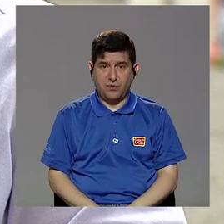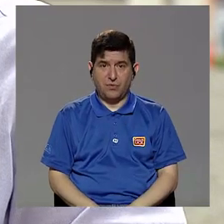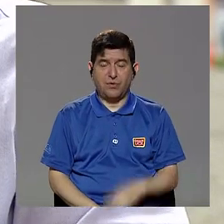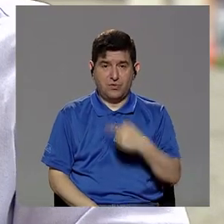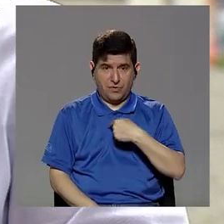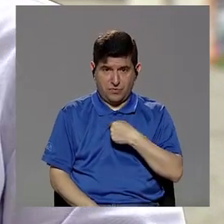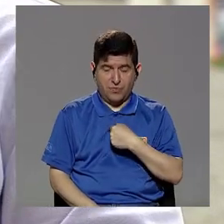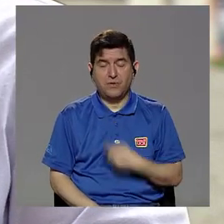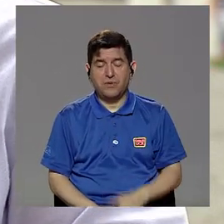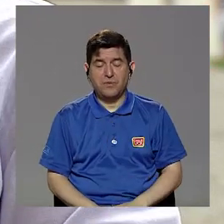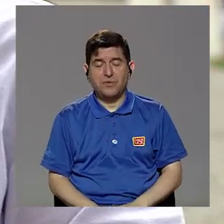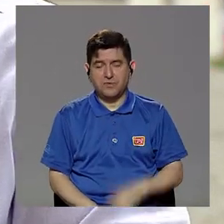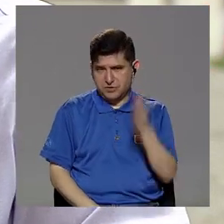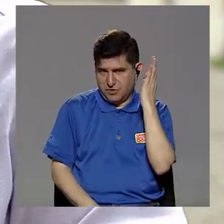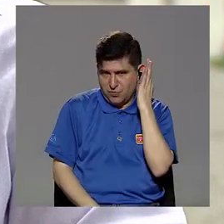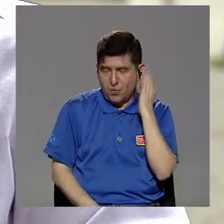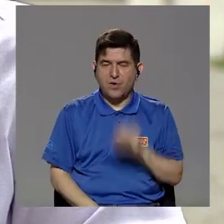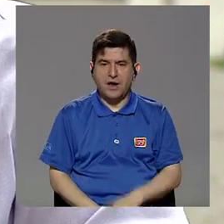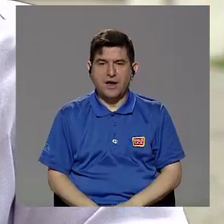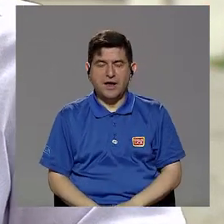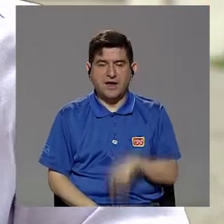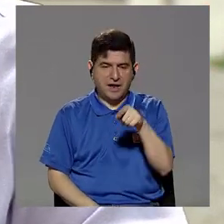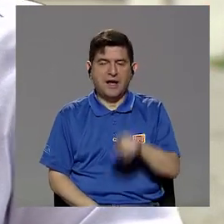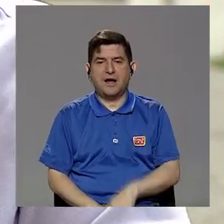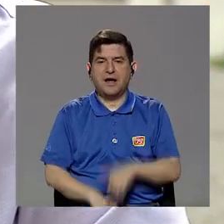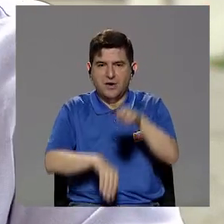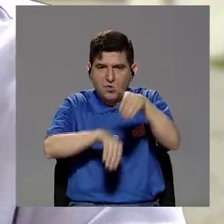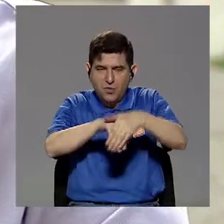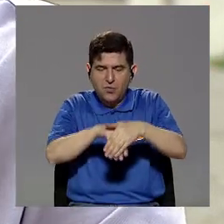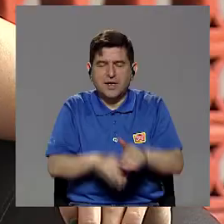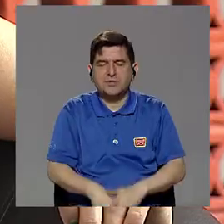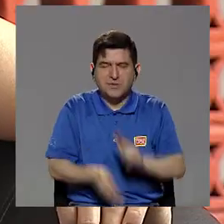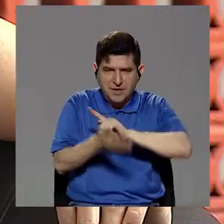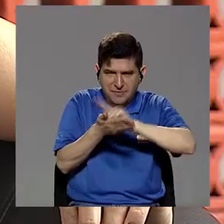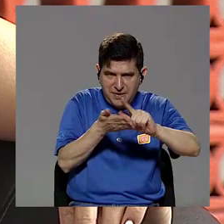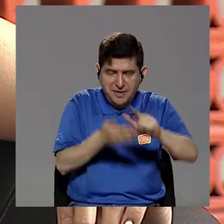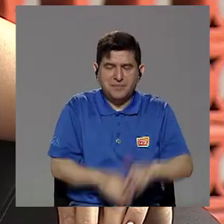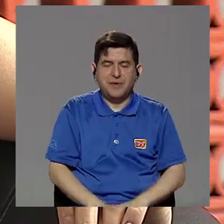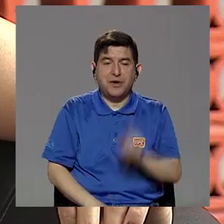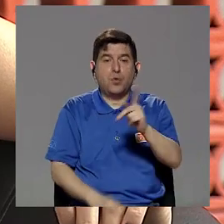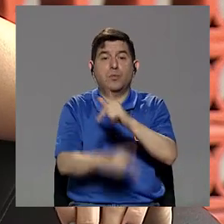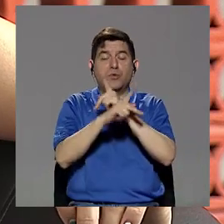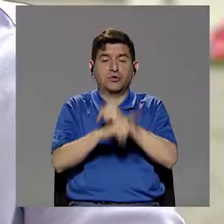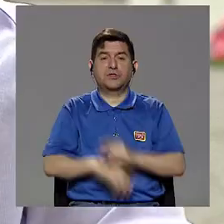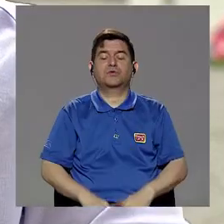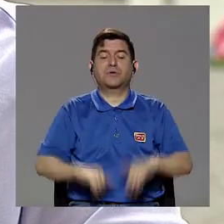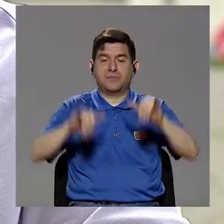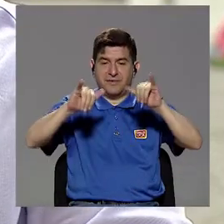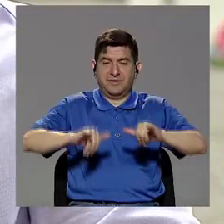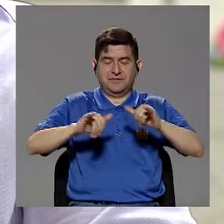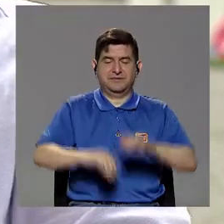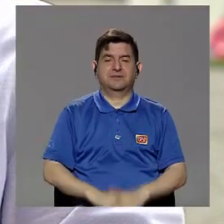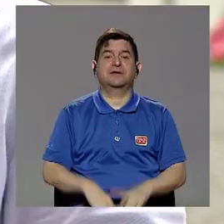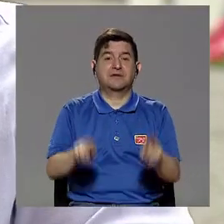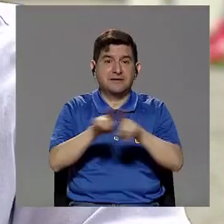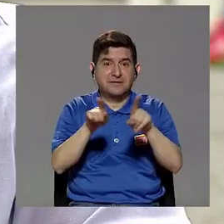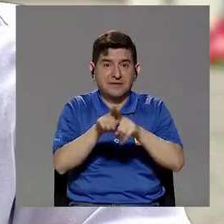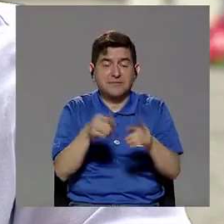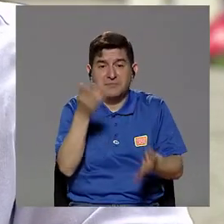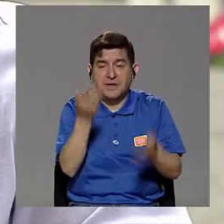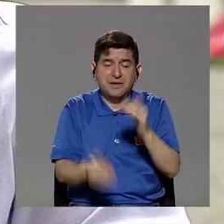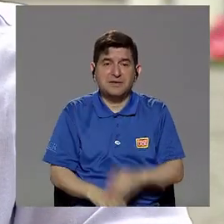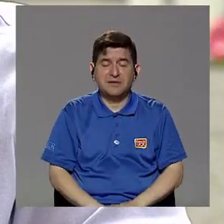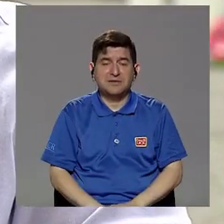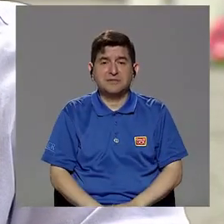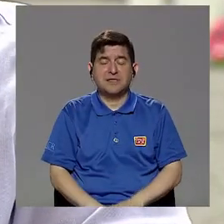Llevar sus toallitas con desinfectante y lo que sea, exacto, poner un protectorcito y sentarse. Y ahí la probabilidad de